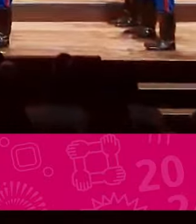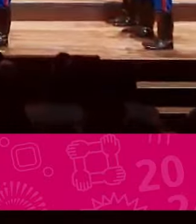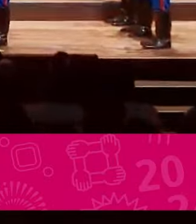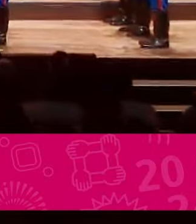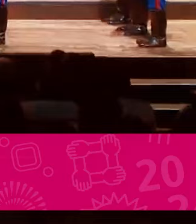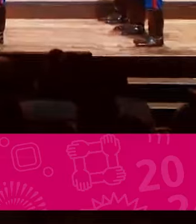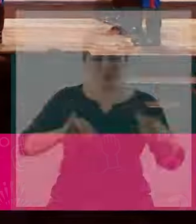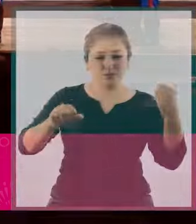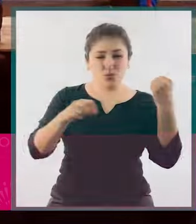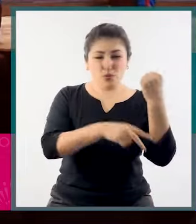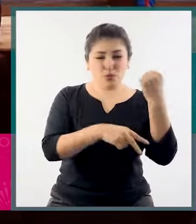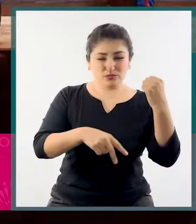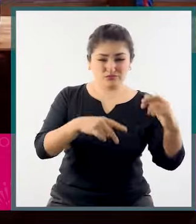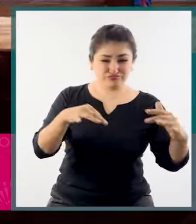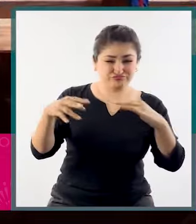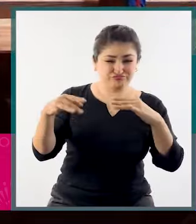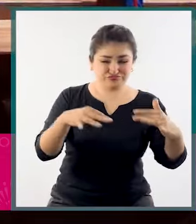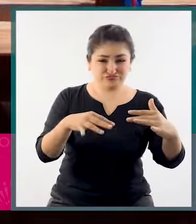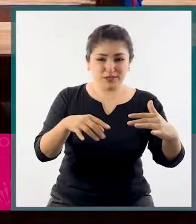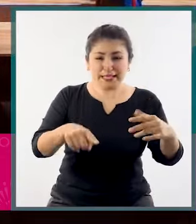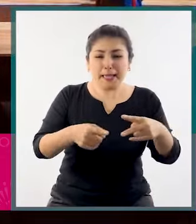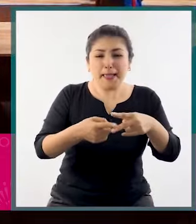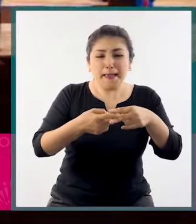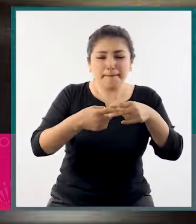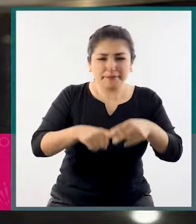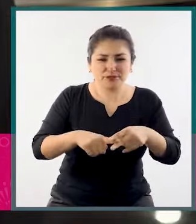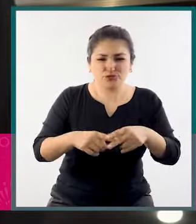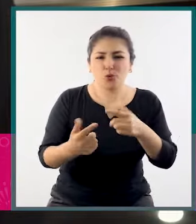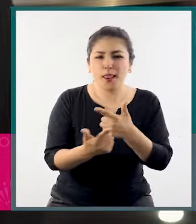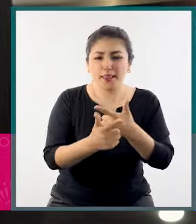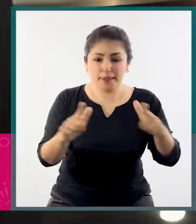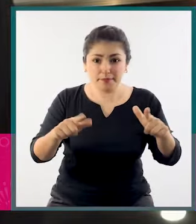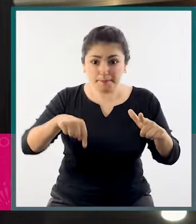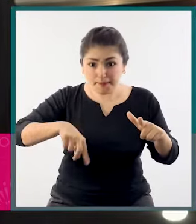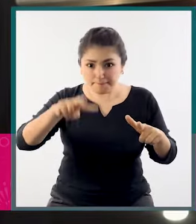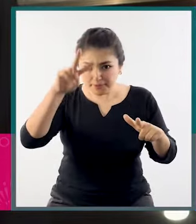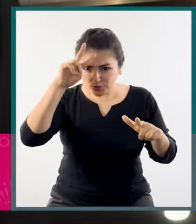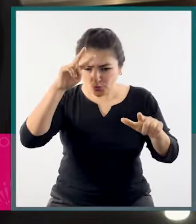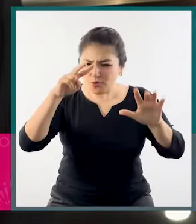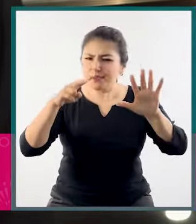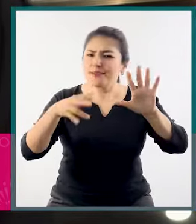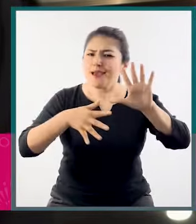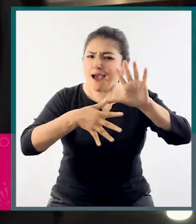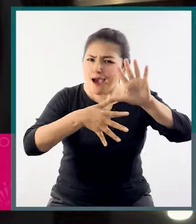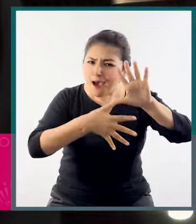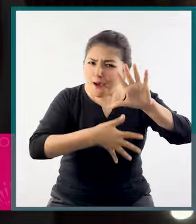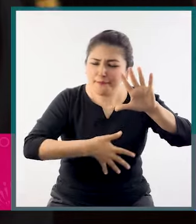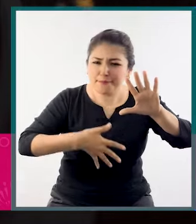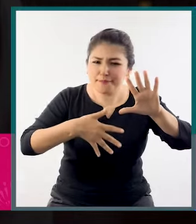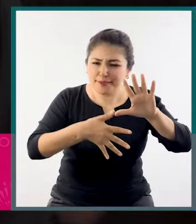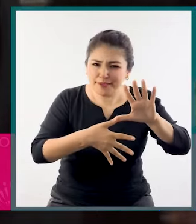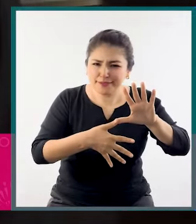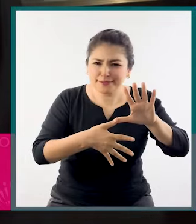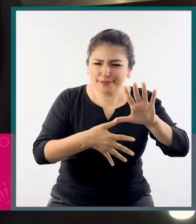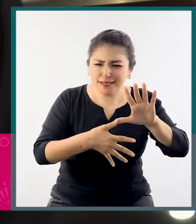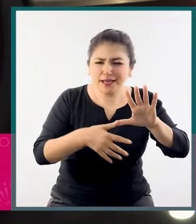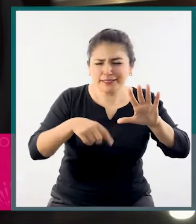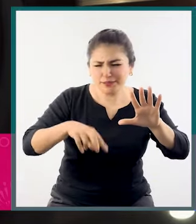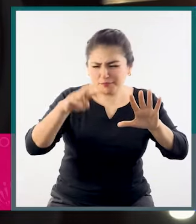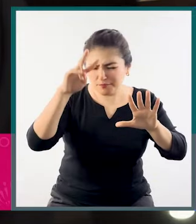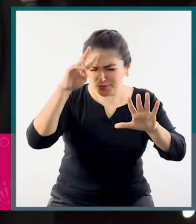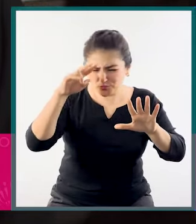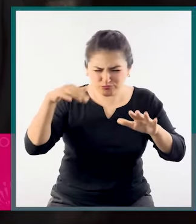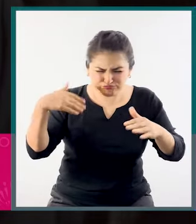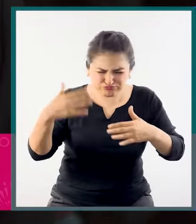La Batalla de Junín es el preludio de la libertad del Perú y América. En ella se obtuvo una victoria que fue trascendental para los destinos finales del